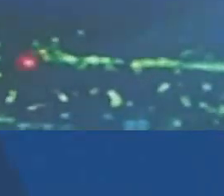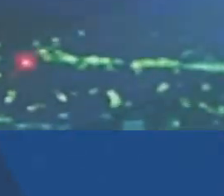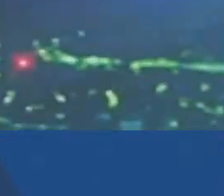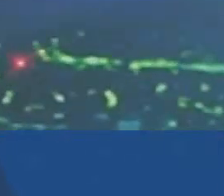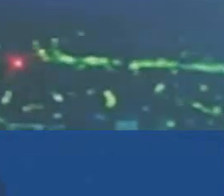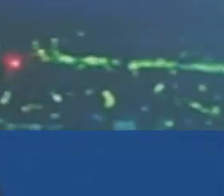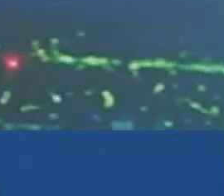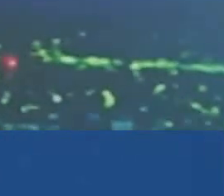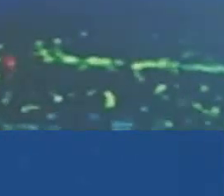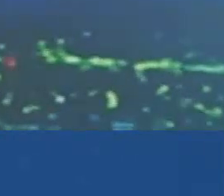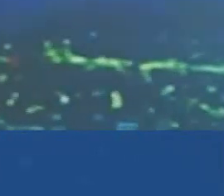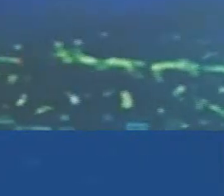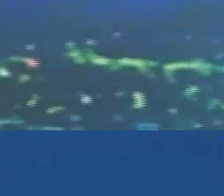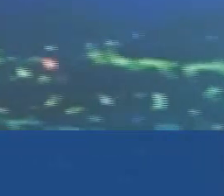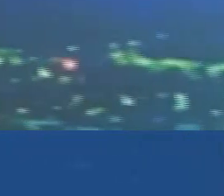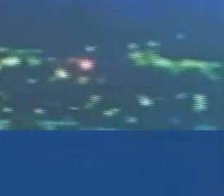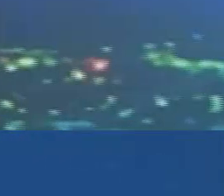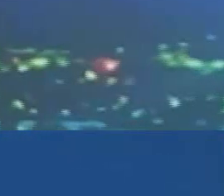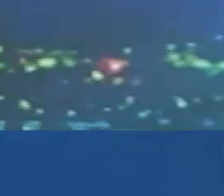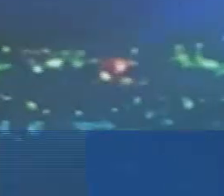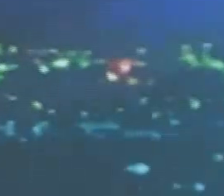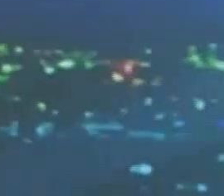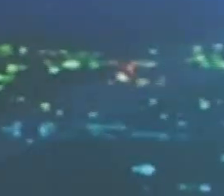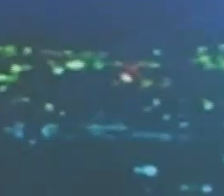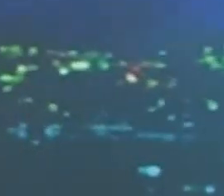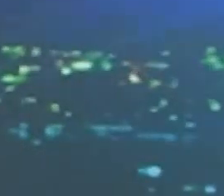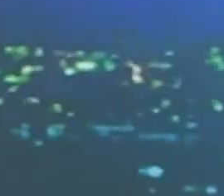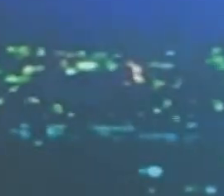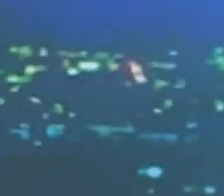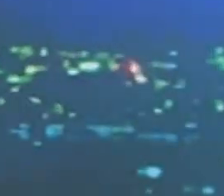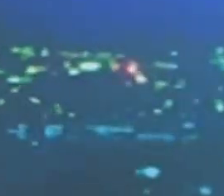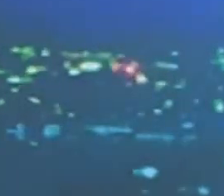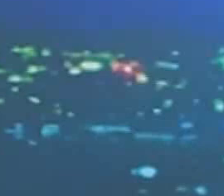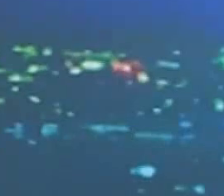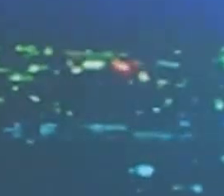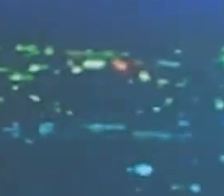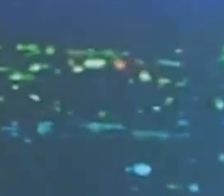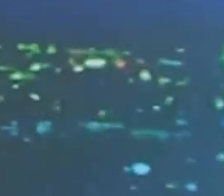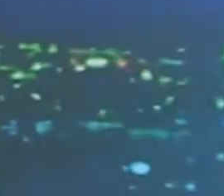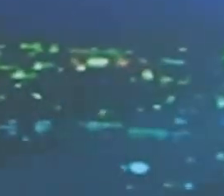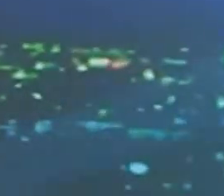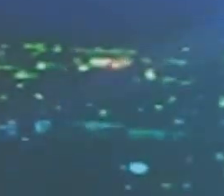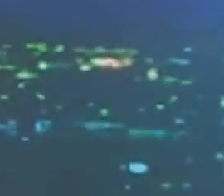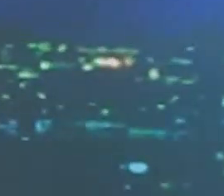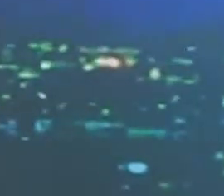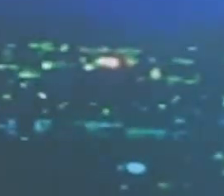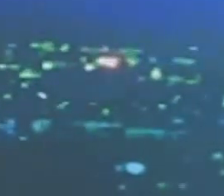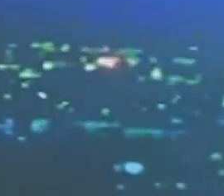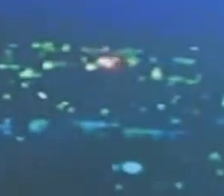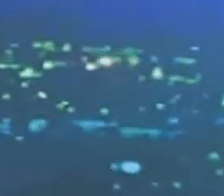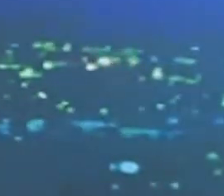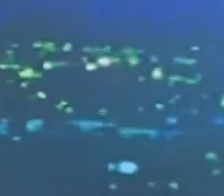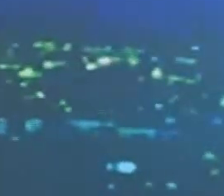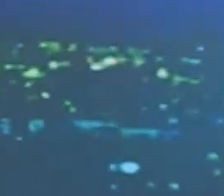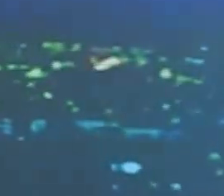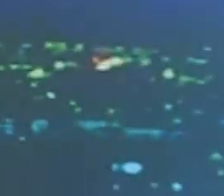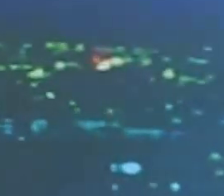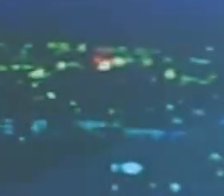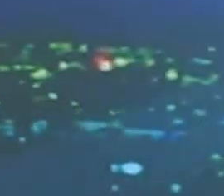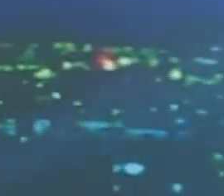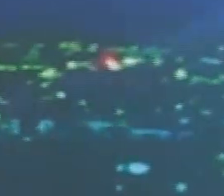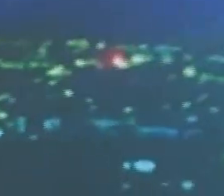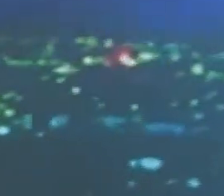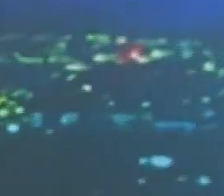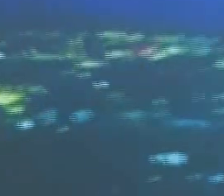Gracias, muy buenos días. Interesante, aunque muy extenso, pero bueno, tal vez tenía que ser así, este mensaje de hoy por parte del